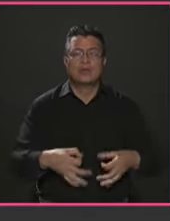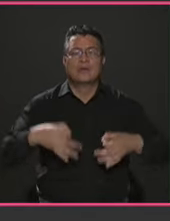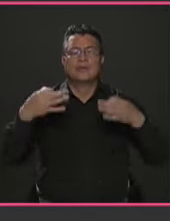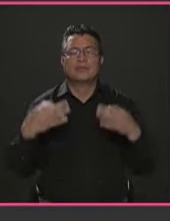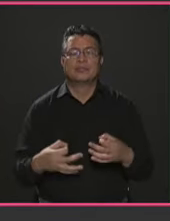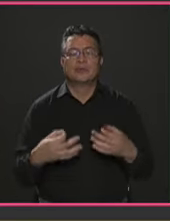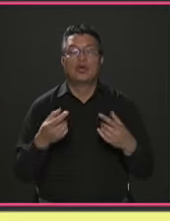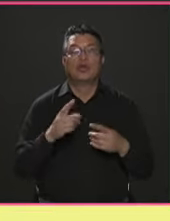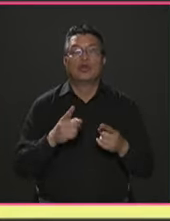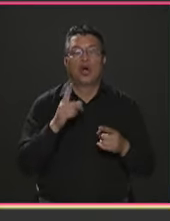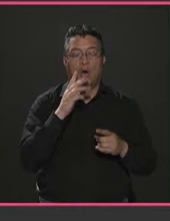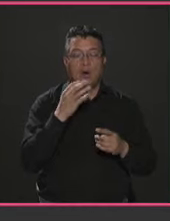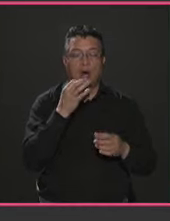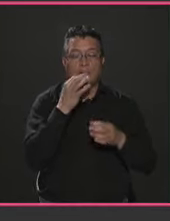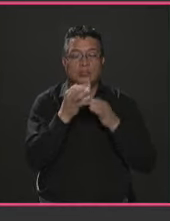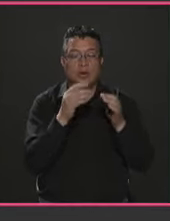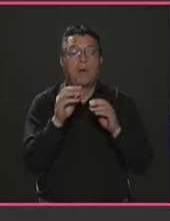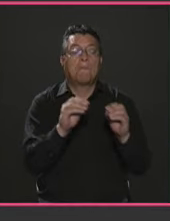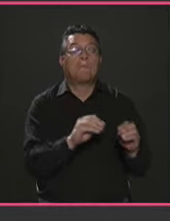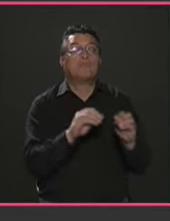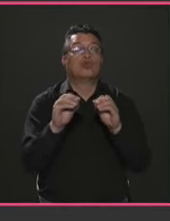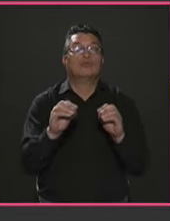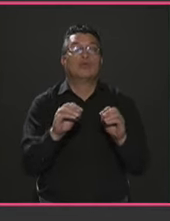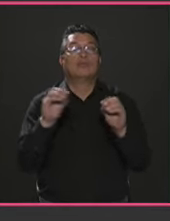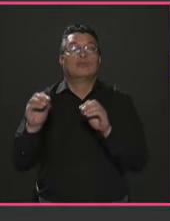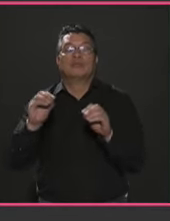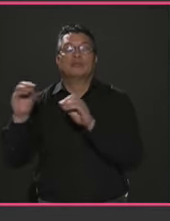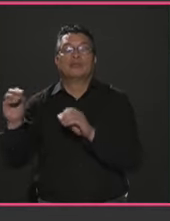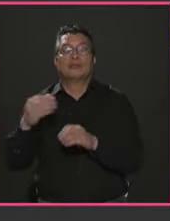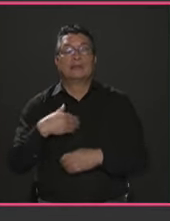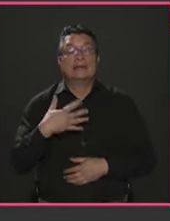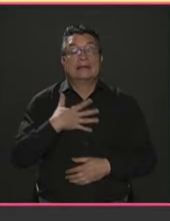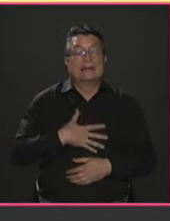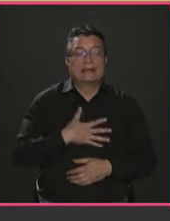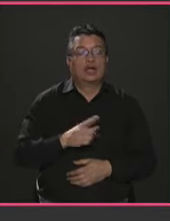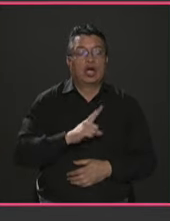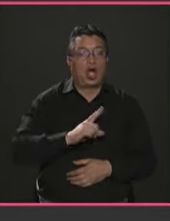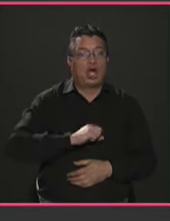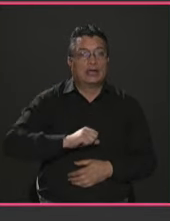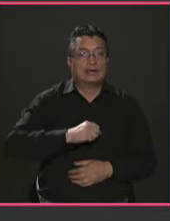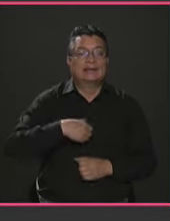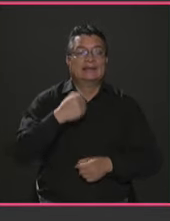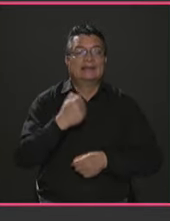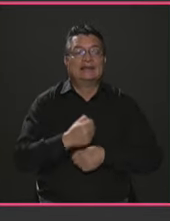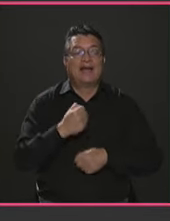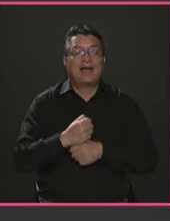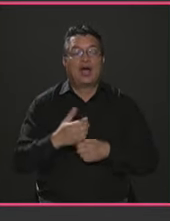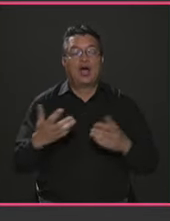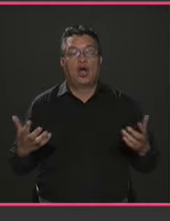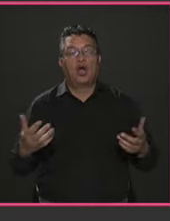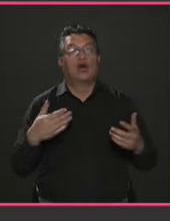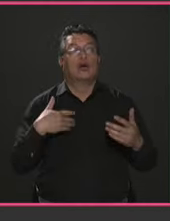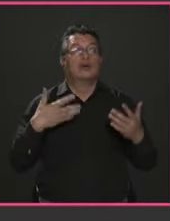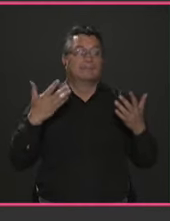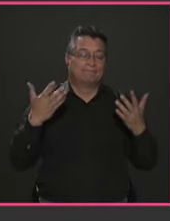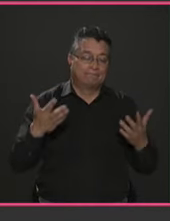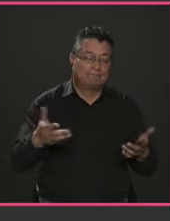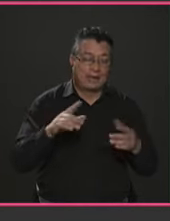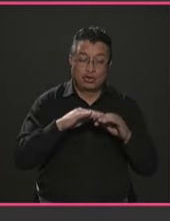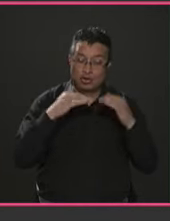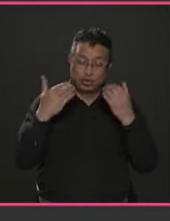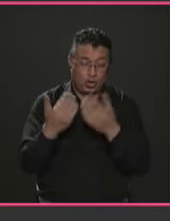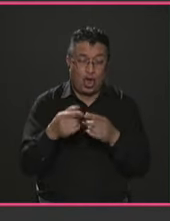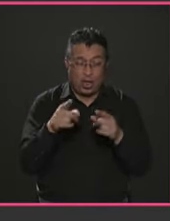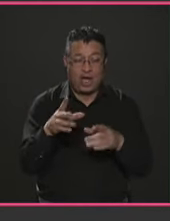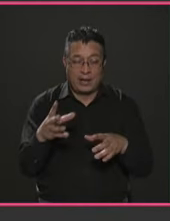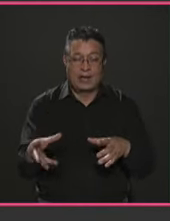no procastinar que es esto de postergar mis deseos y mi mis mis trabajos Eh entonces todo eso va